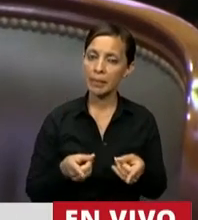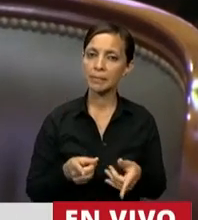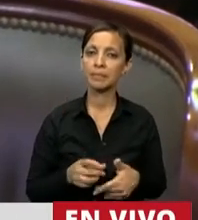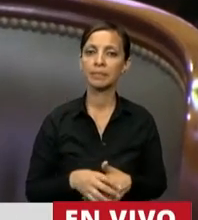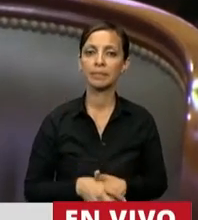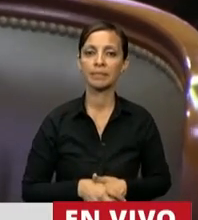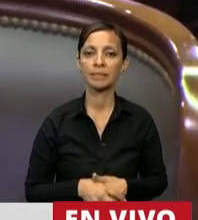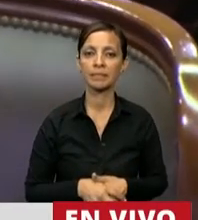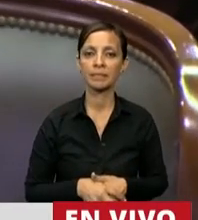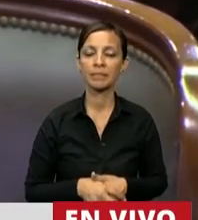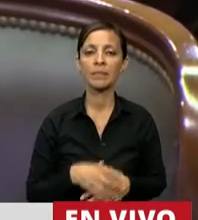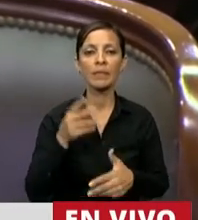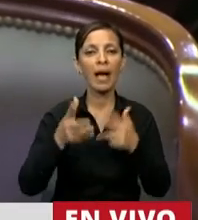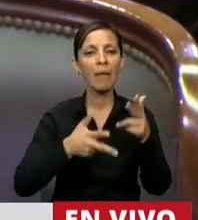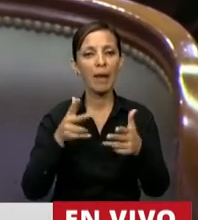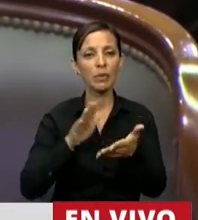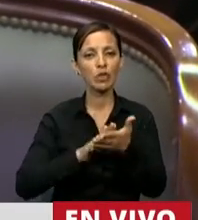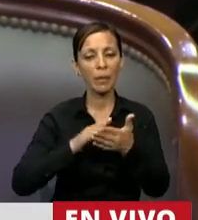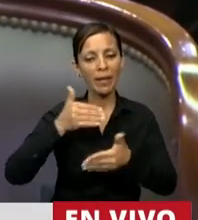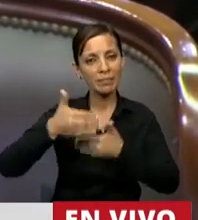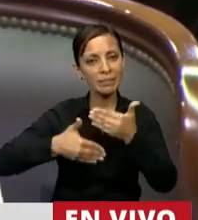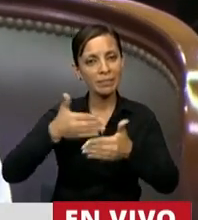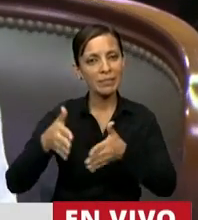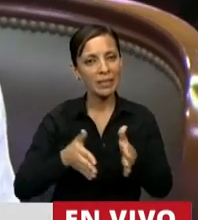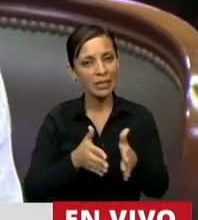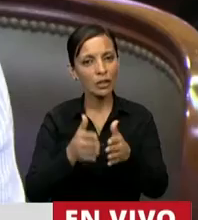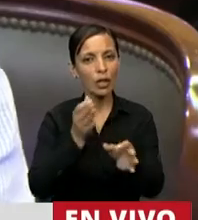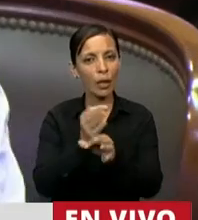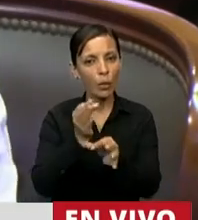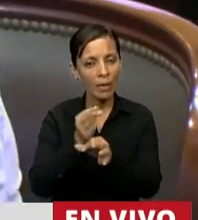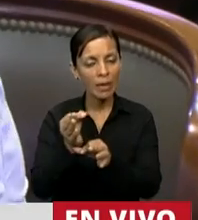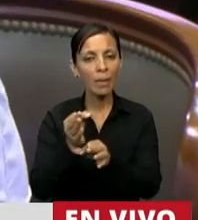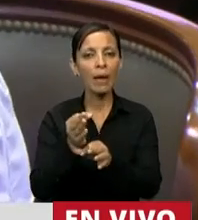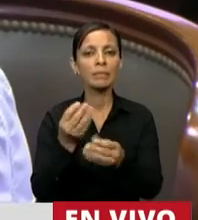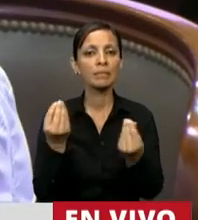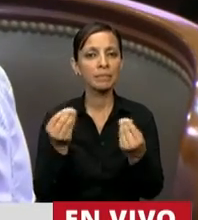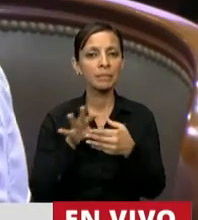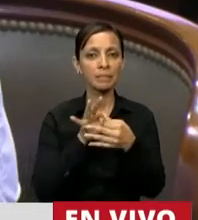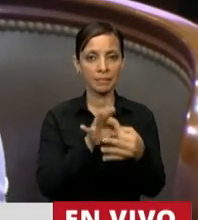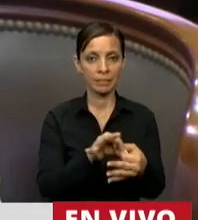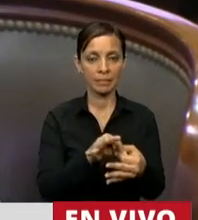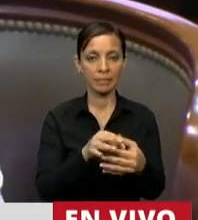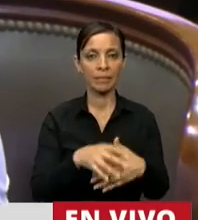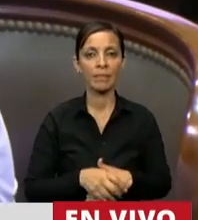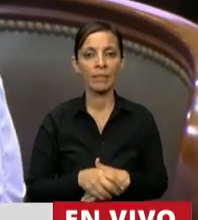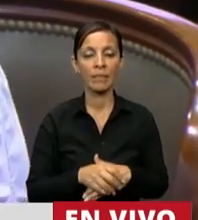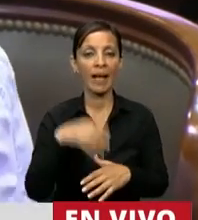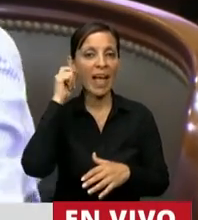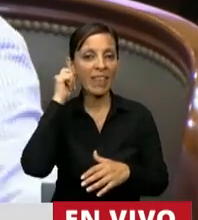también, cuando hablamos de trayectorias educativas, está relacionado a la